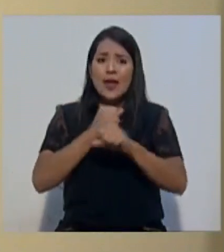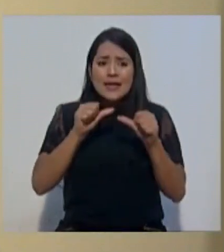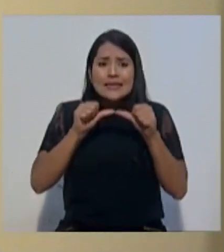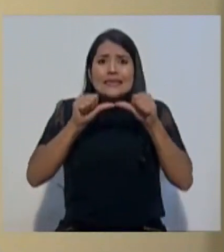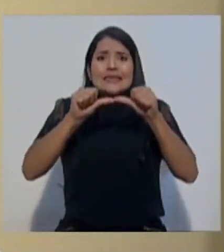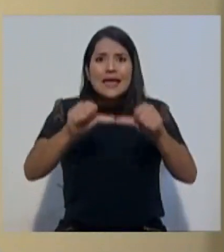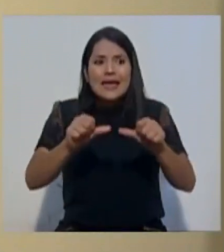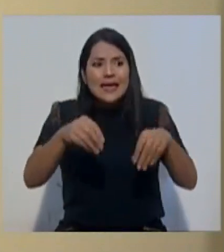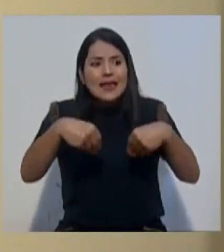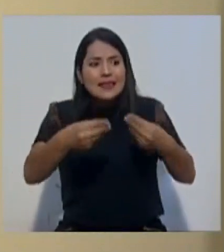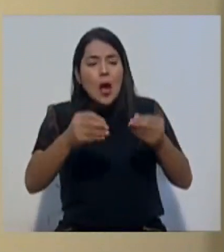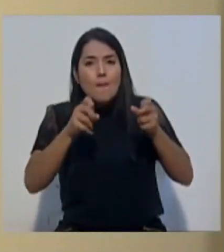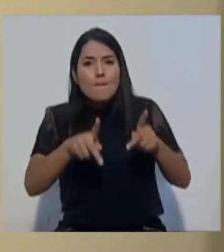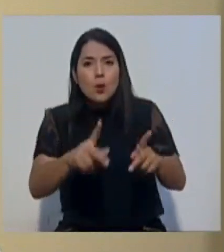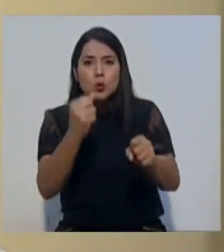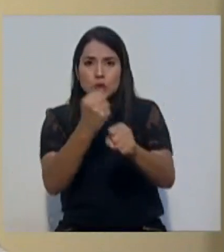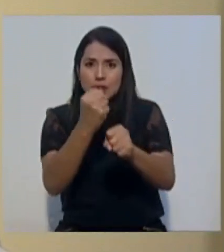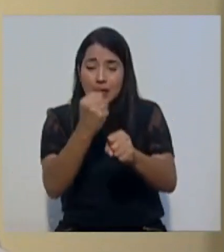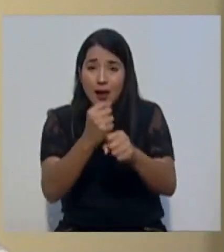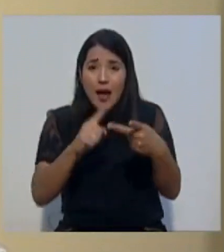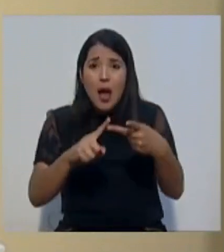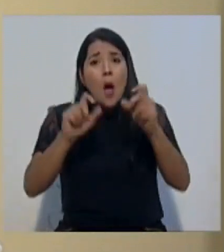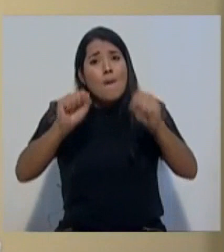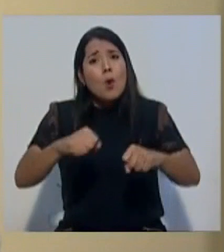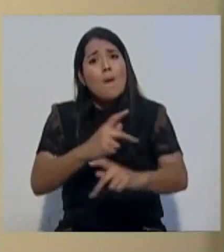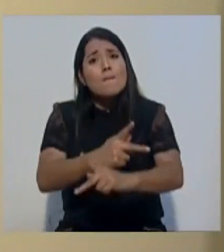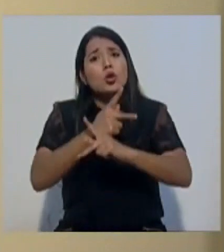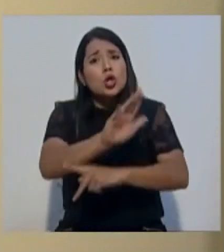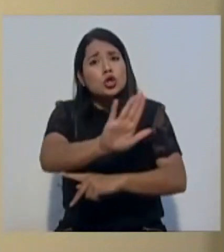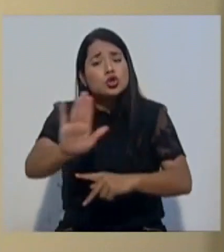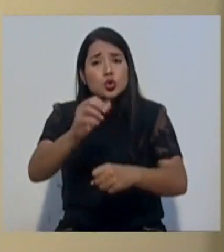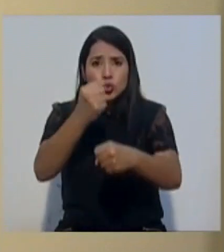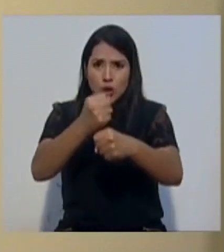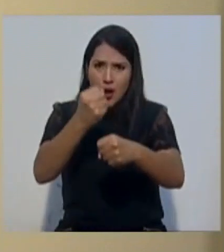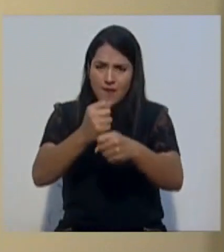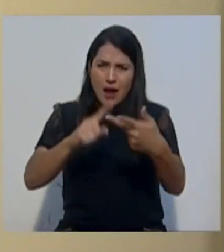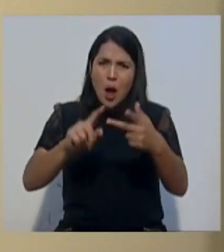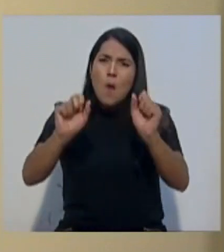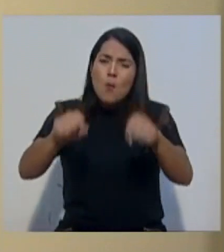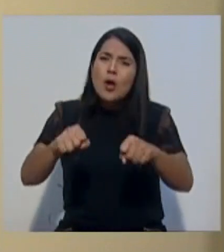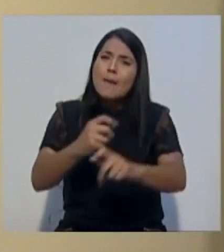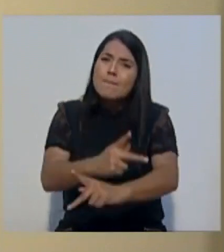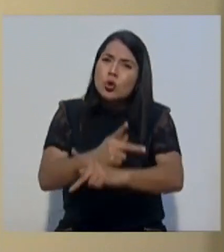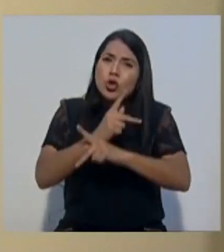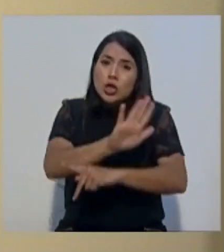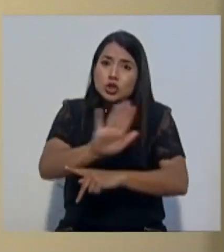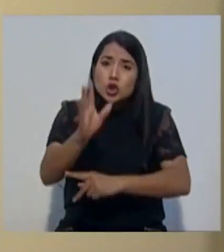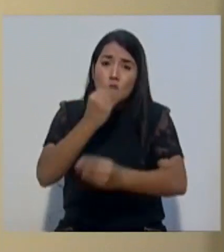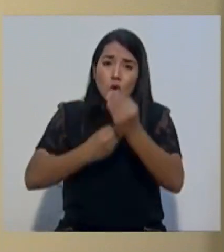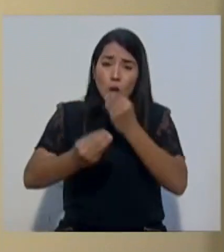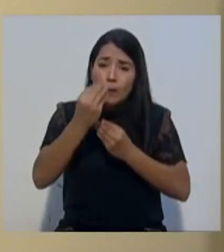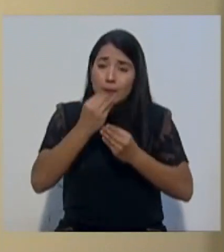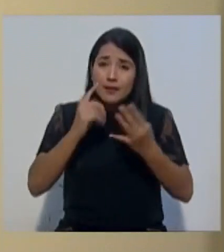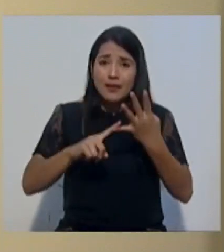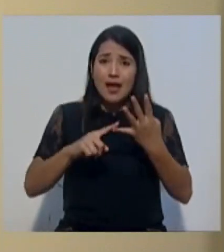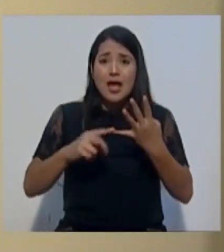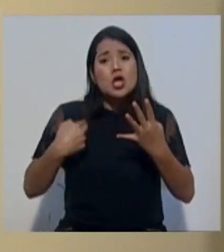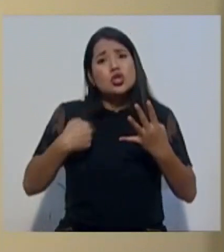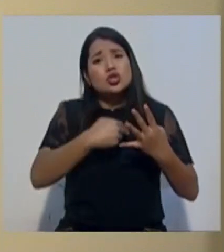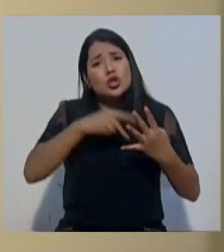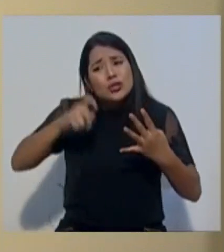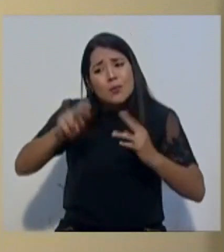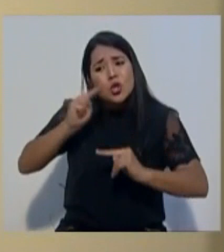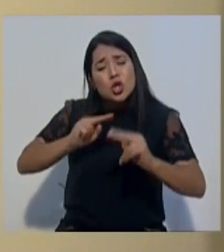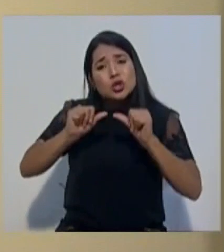empleo, poder proteger sus trabajos, proteger el platito de comida en la mesa. Necesitamos que los negocios